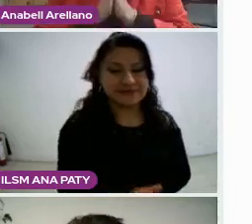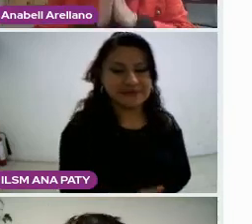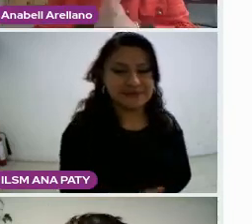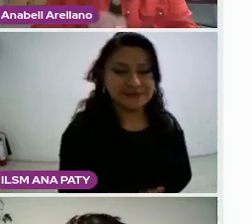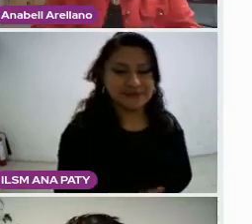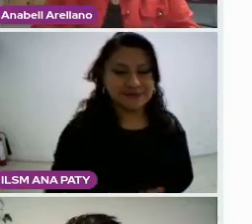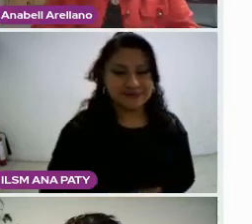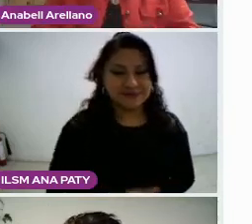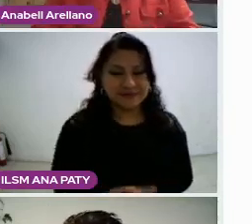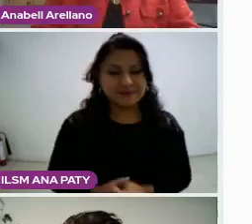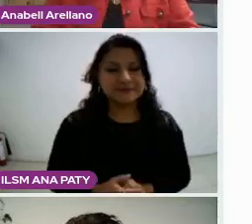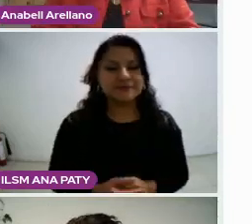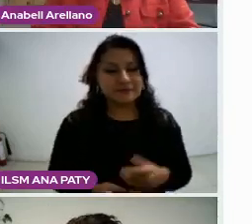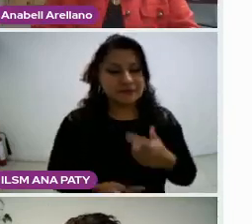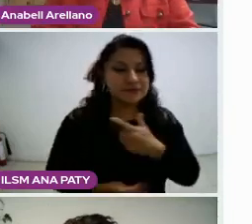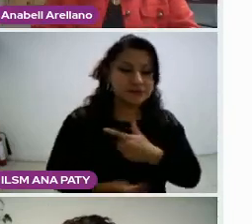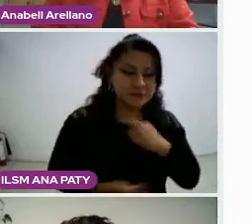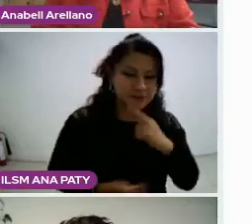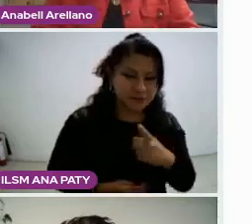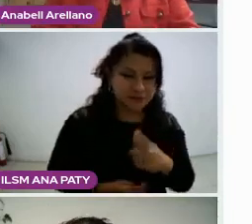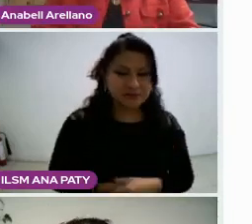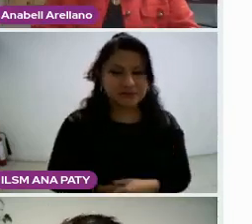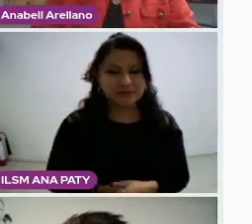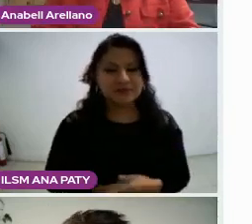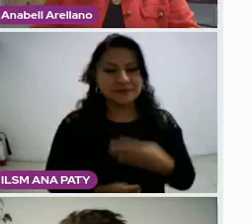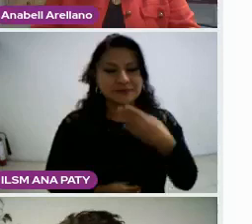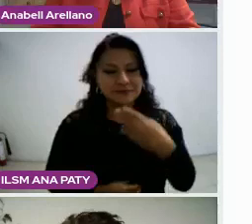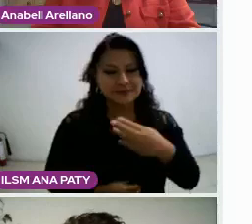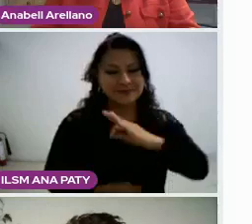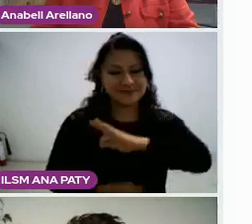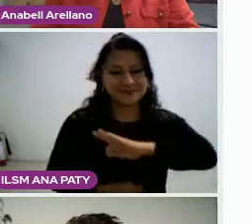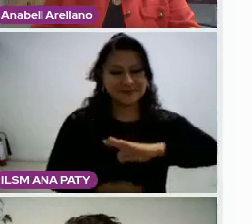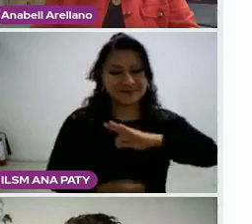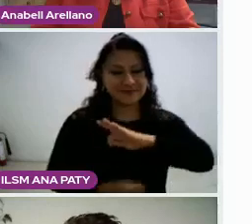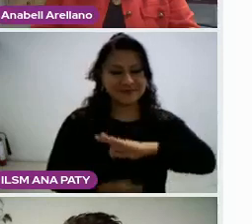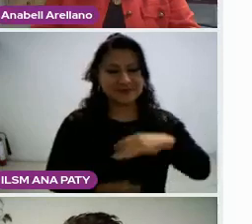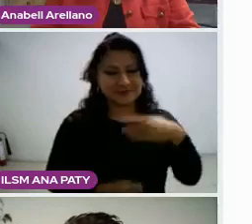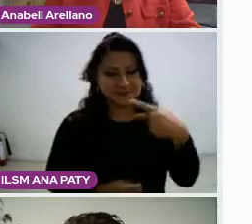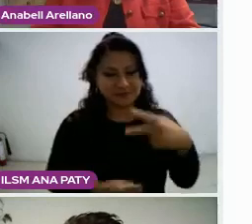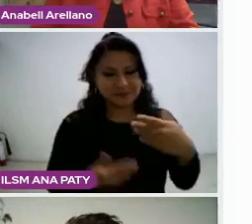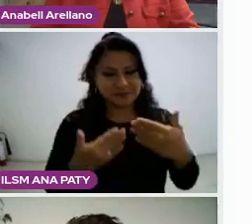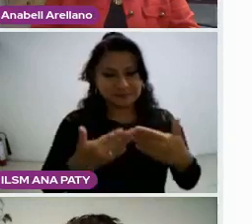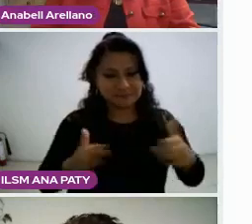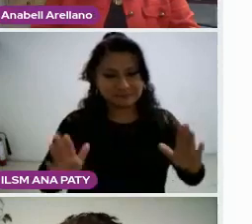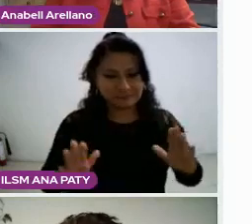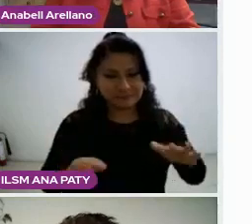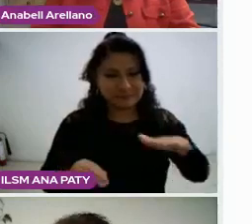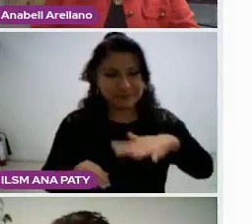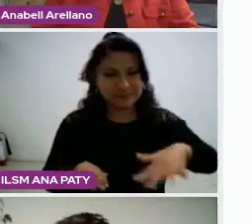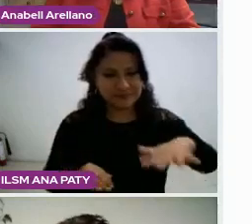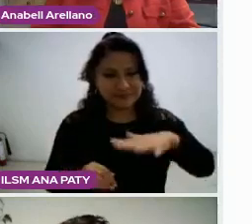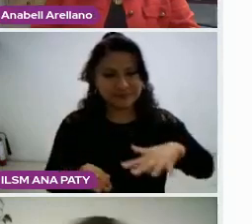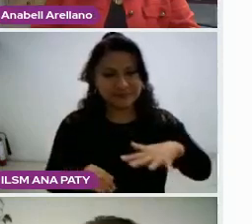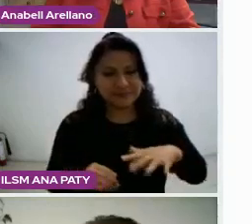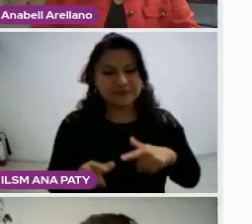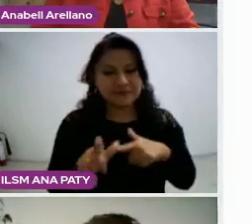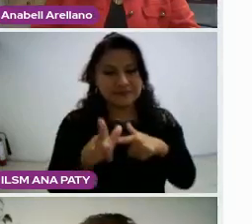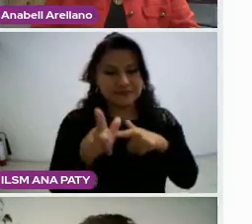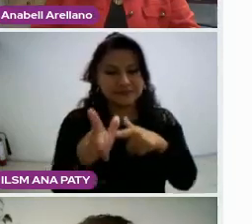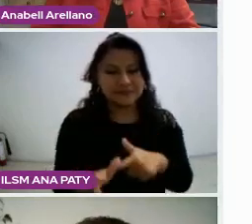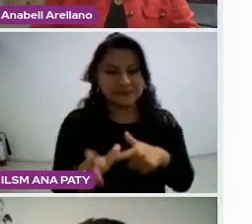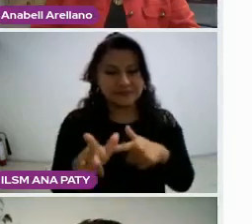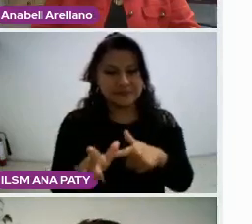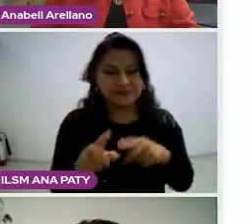parece fantástico. Felicidades por ese espacio. Pero bueno, vamos a seguir hablando un poco más de esta parte de la lexitimia. ¿Habrá